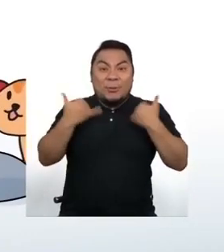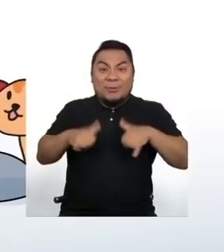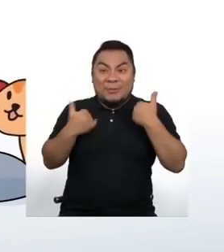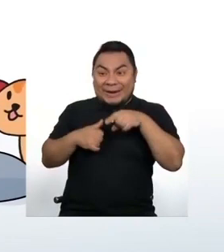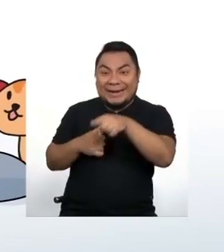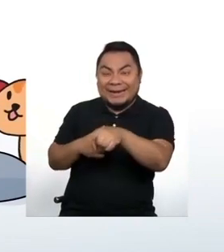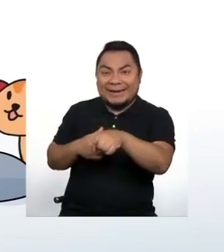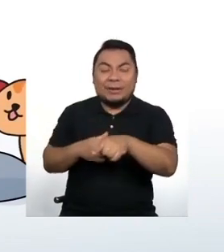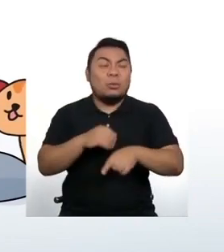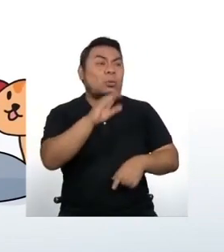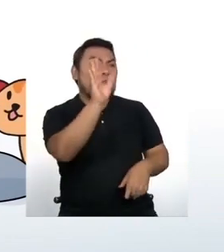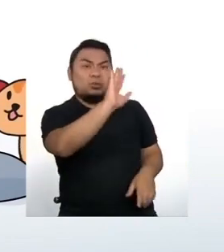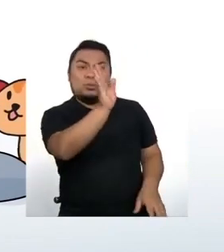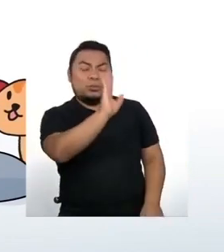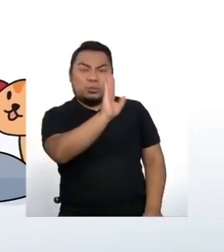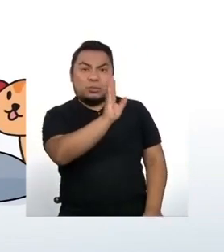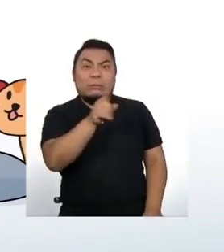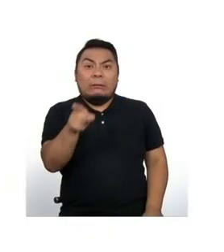saltitos.